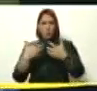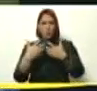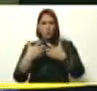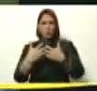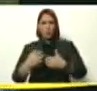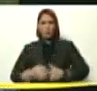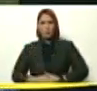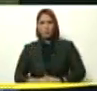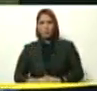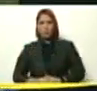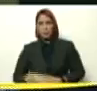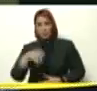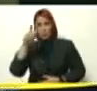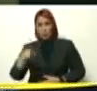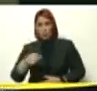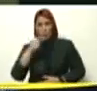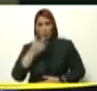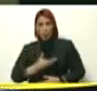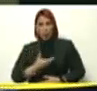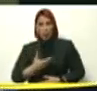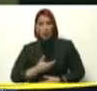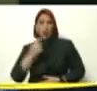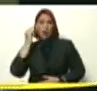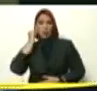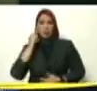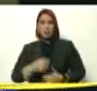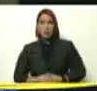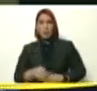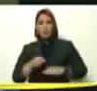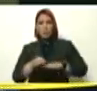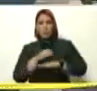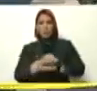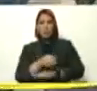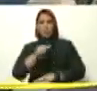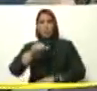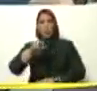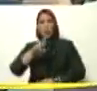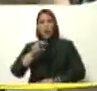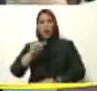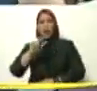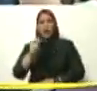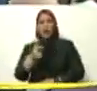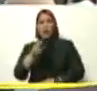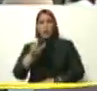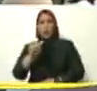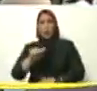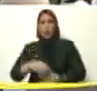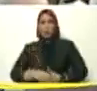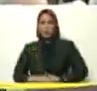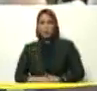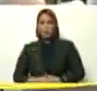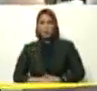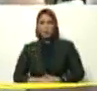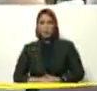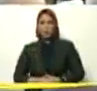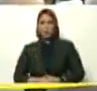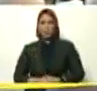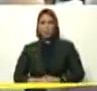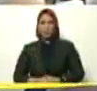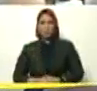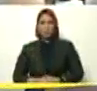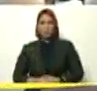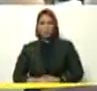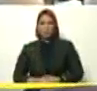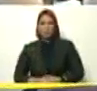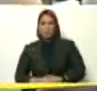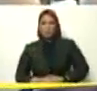A Cruz Torrealba, alcaldesa del municipio Aragua. Aragua de Barcelona.